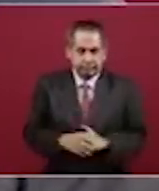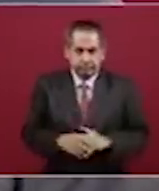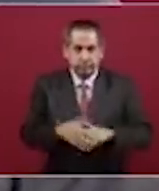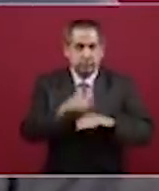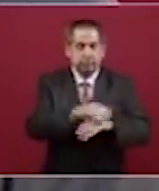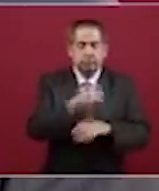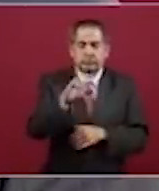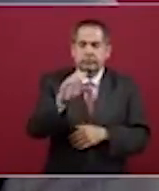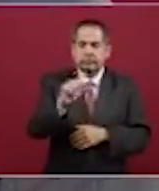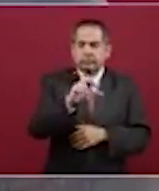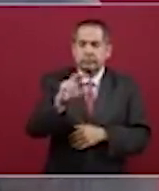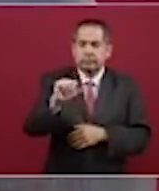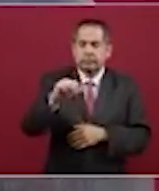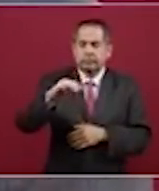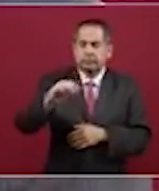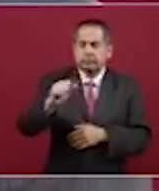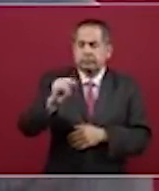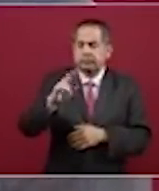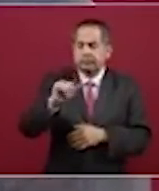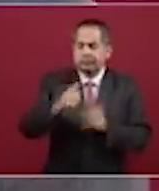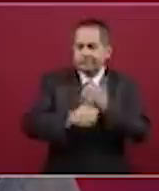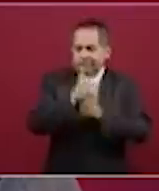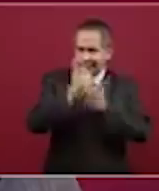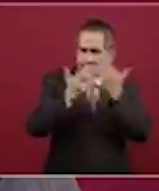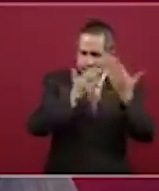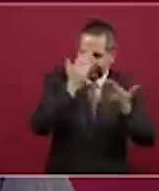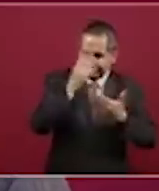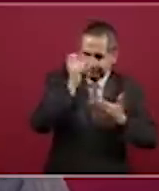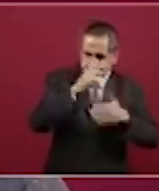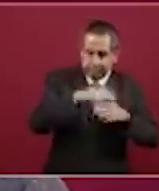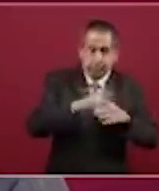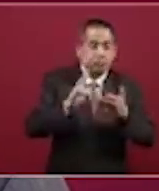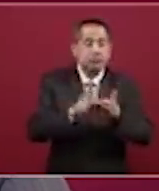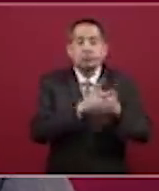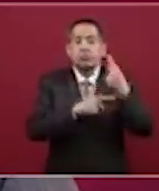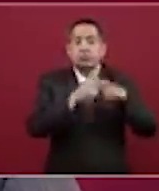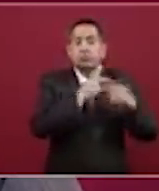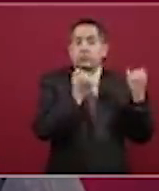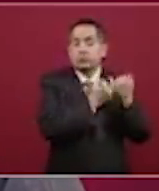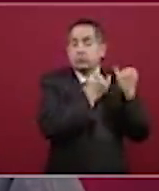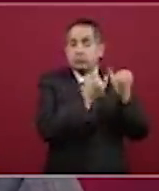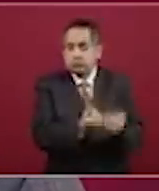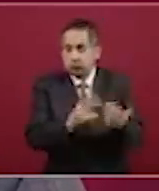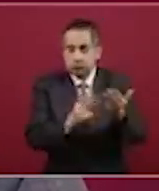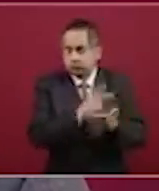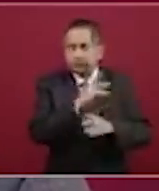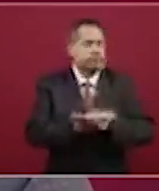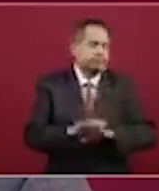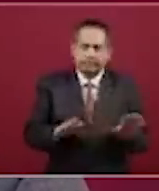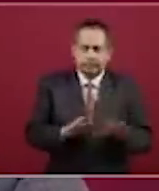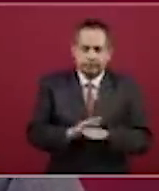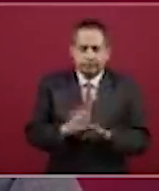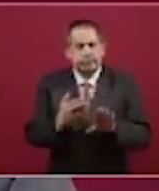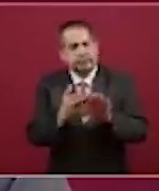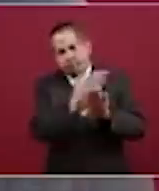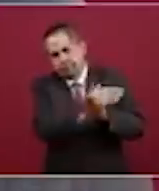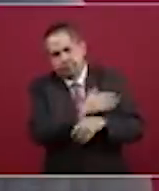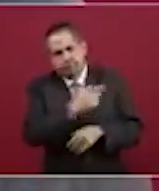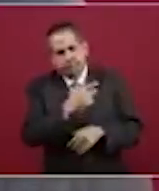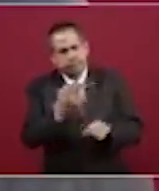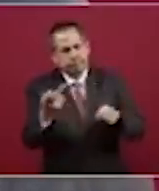carrera magisterial, no es que se vaya a regresar la carrera magisterial. La carrera magisterial funcionó muy